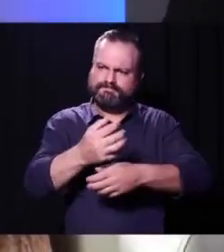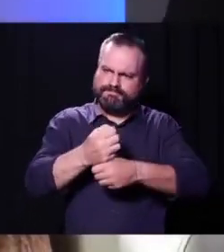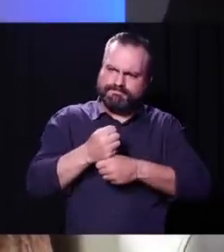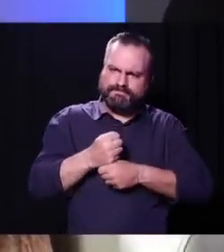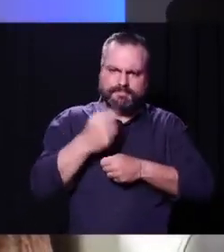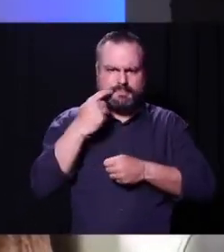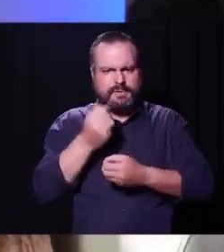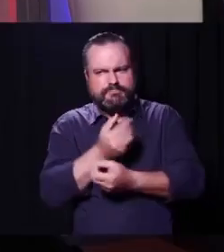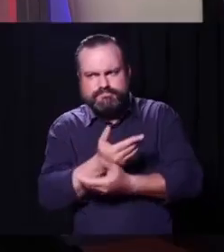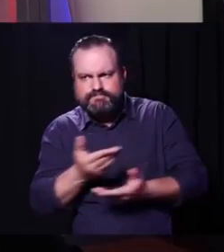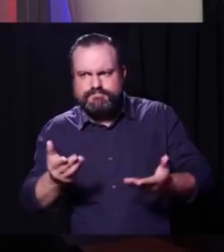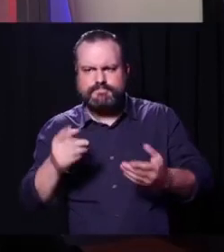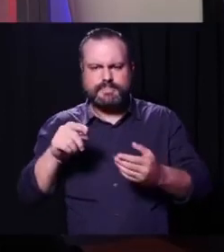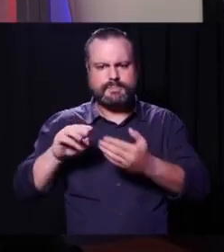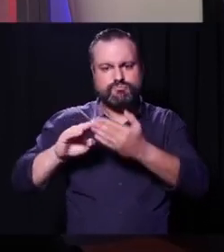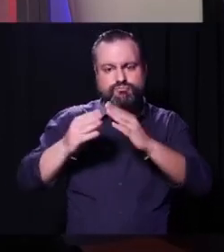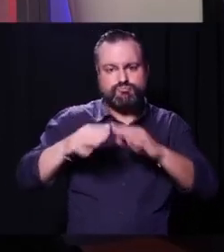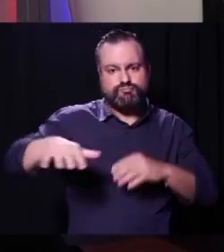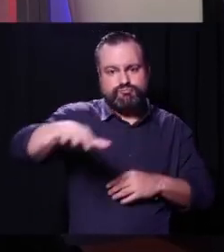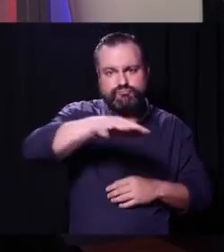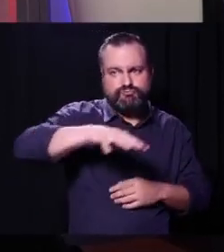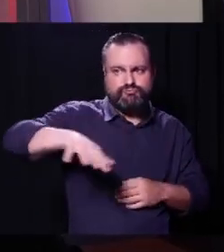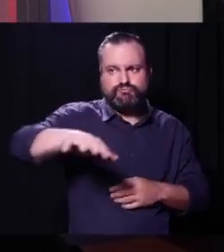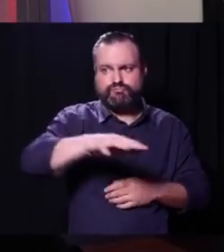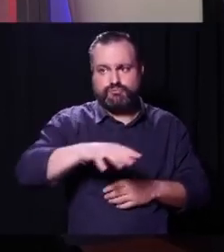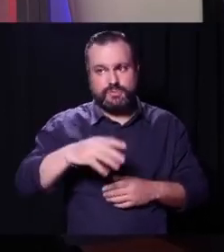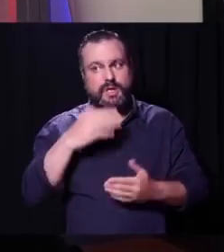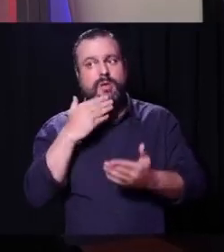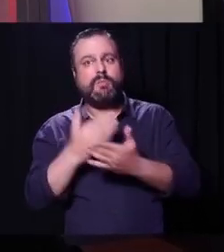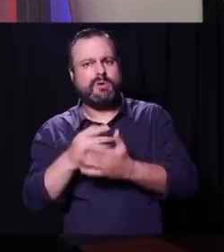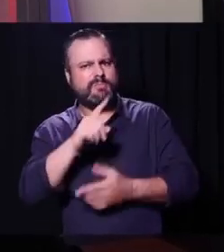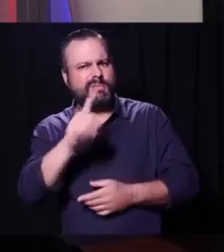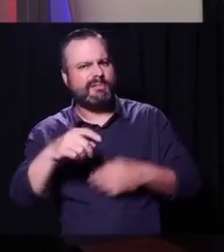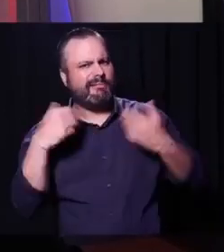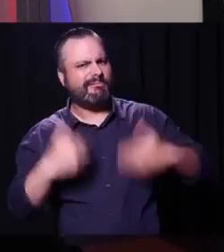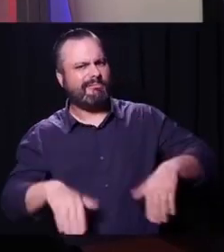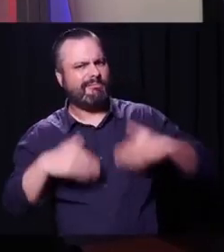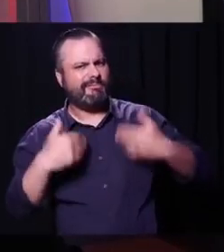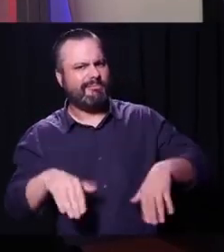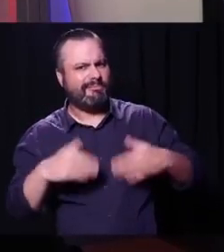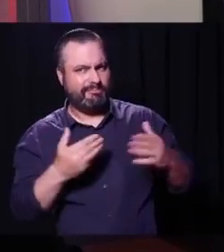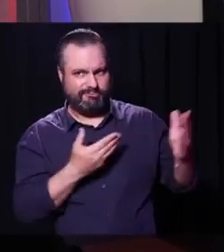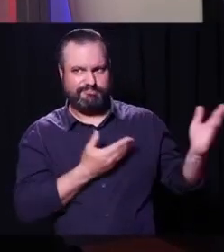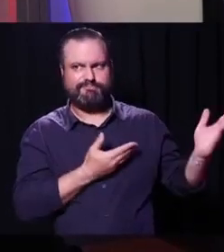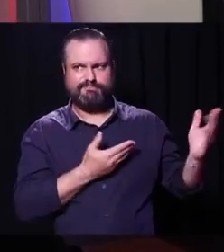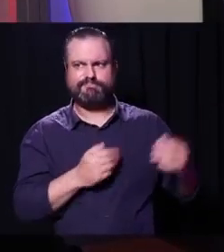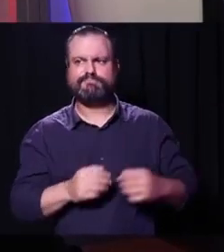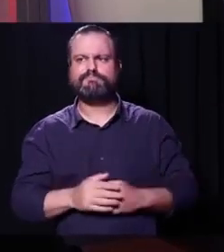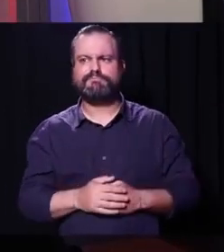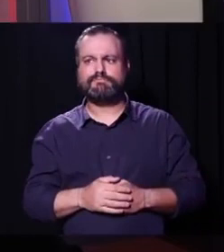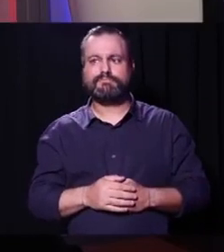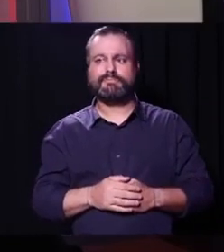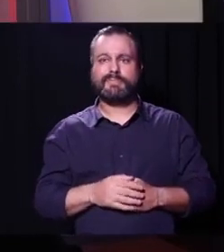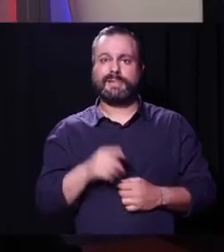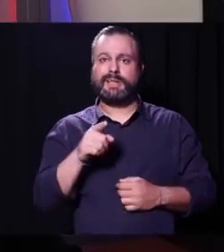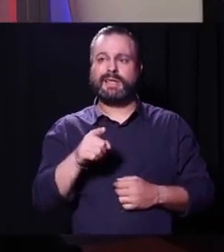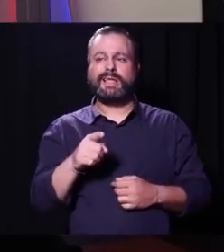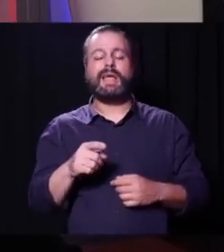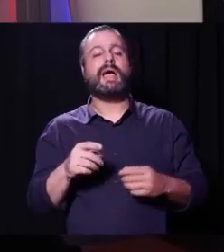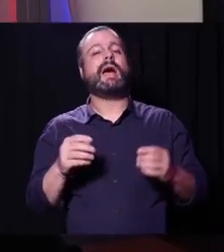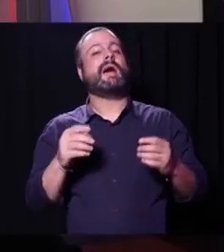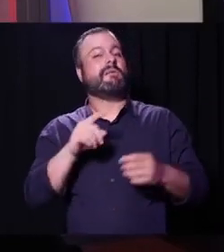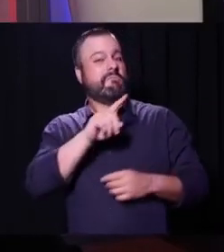del ciudadano panameño? Esa es una buena pregunta, fíjate. Es una pregunta que involucra varias cosas. Comenzaste